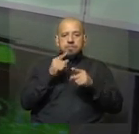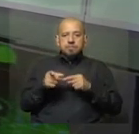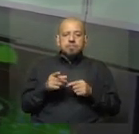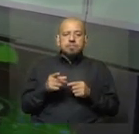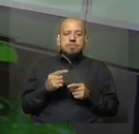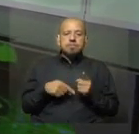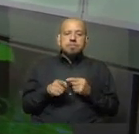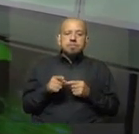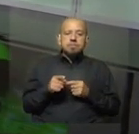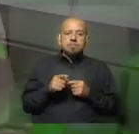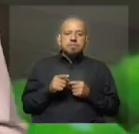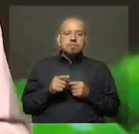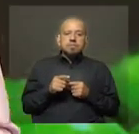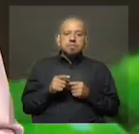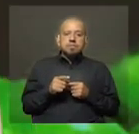alguna forma